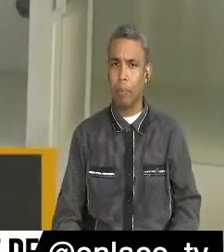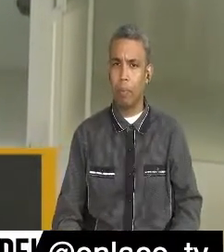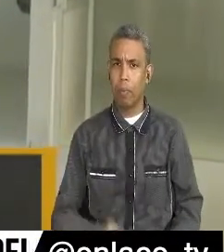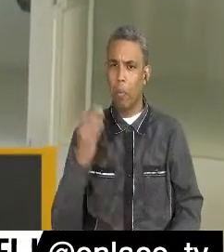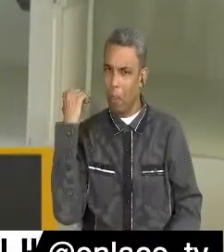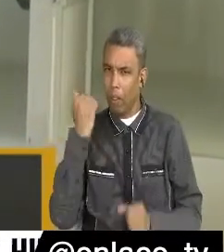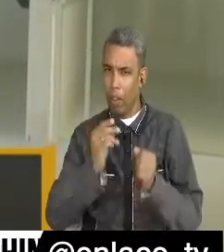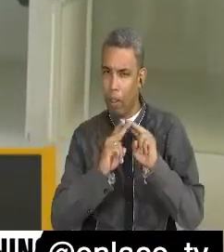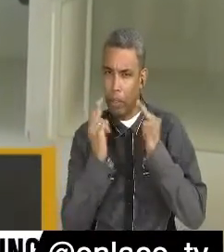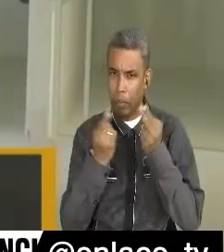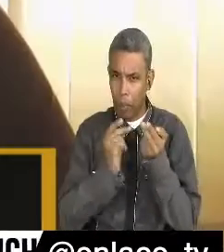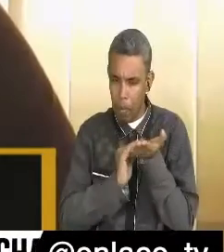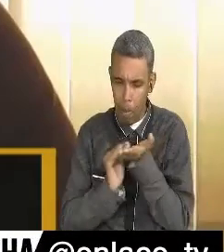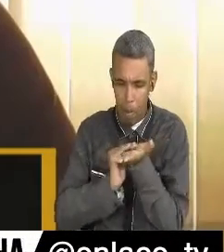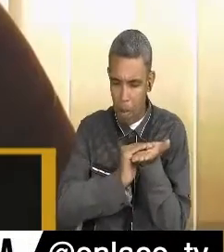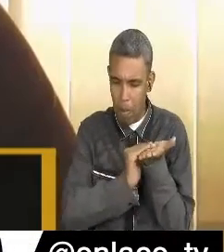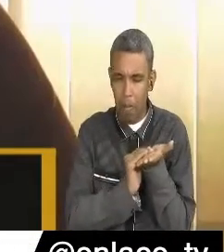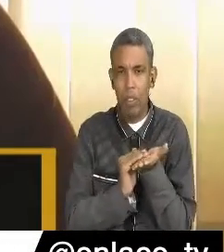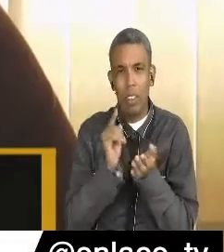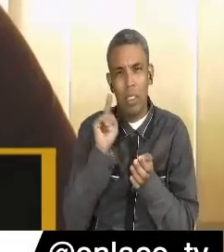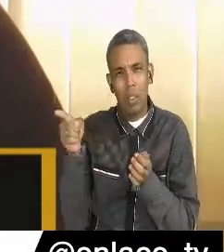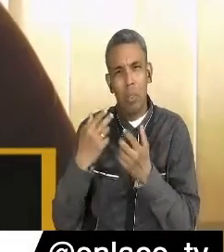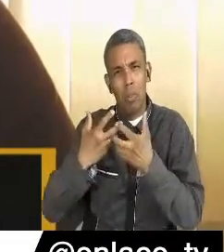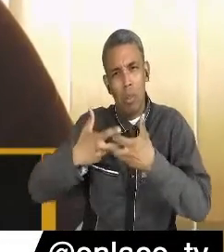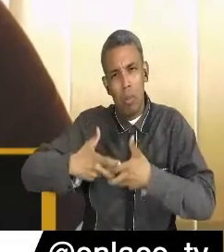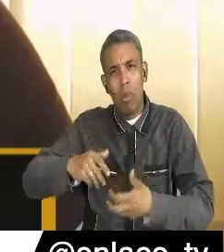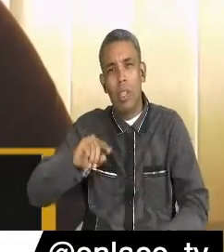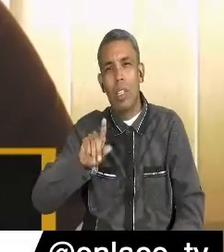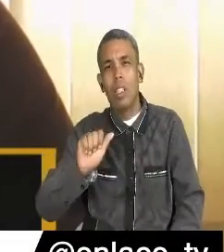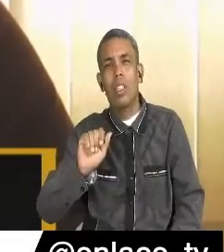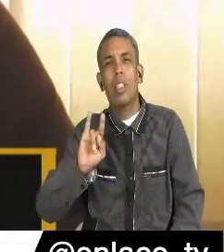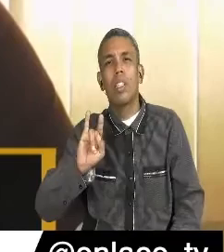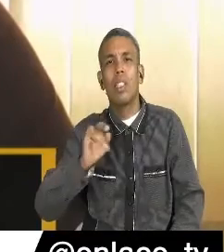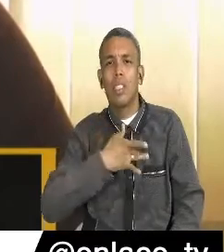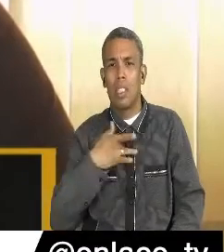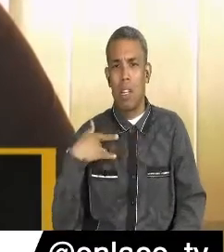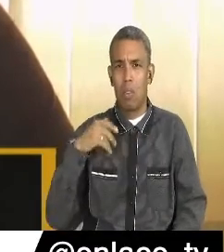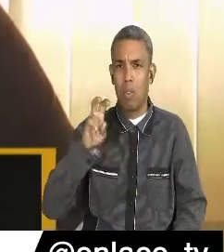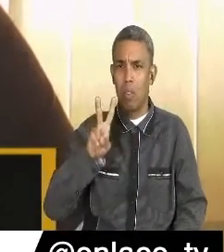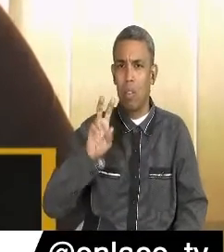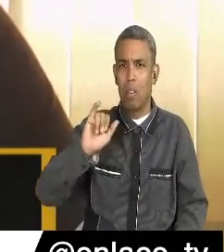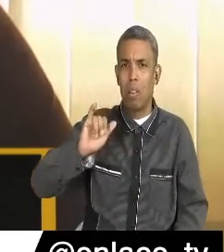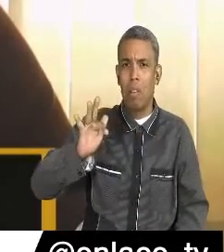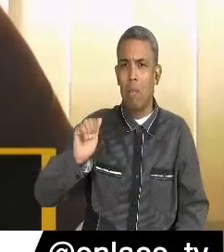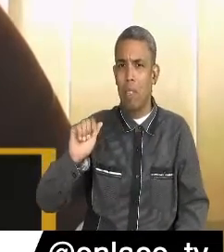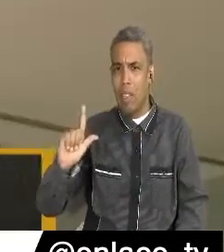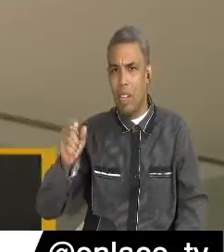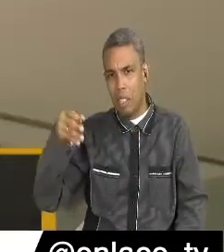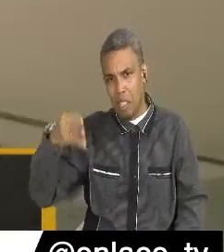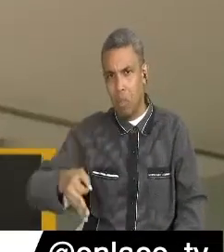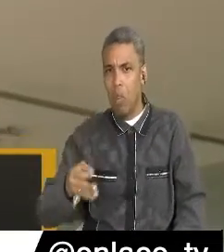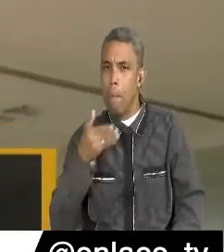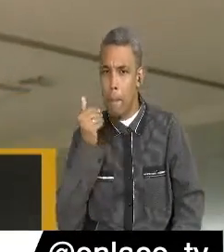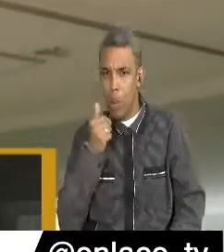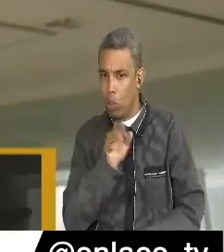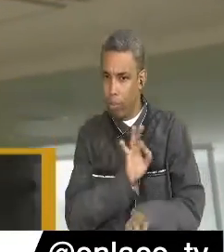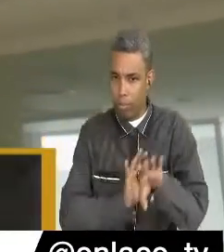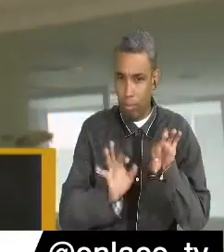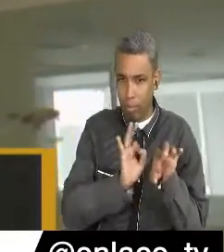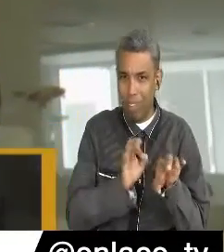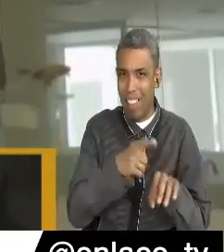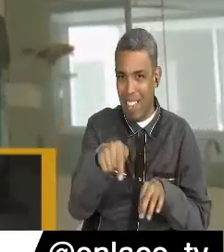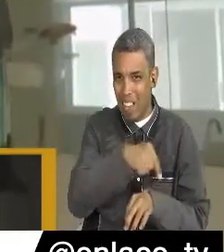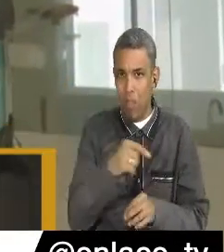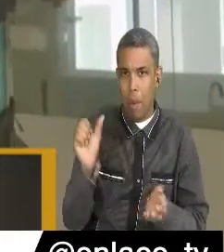UCI, efectivamente con Salud Vital, ese personal vamos a tratar de que sea personal totalmente barranqueño. Son 12 los cubículos que